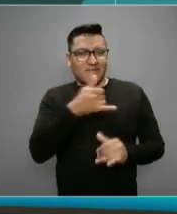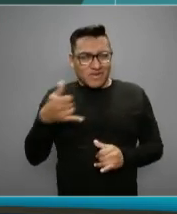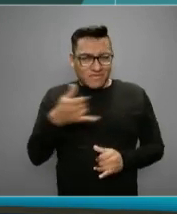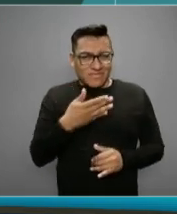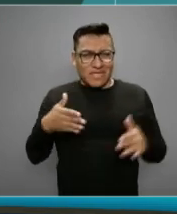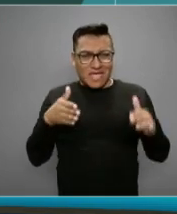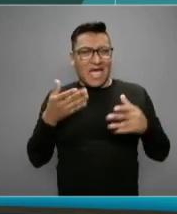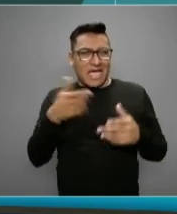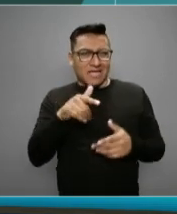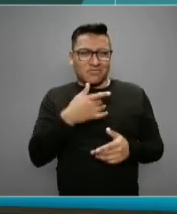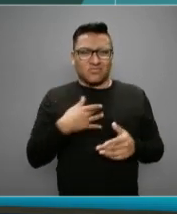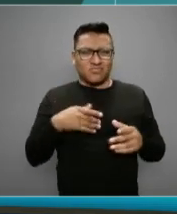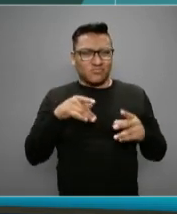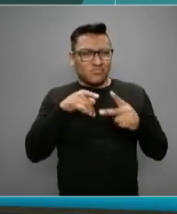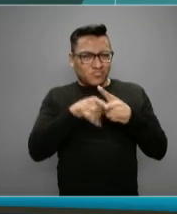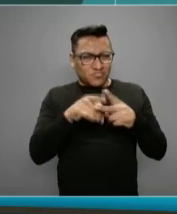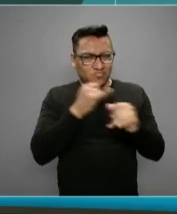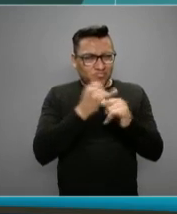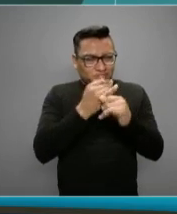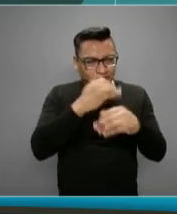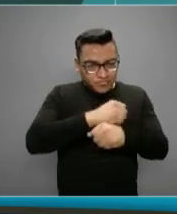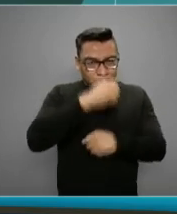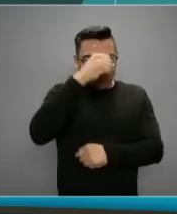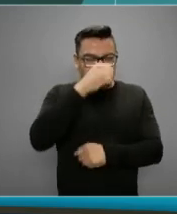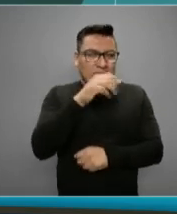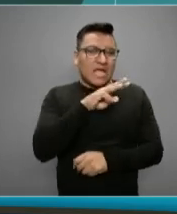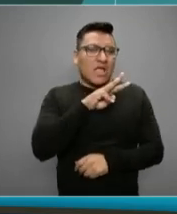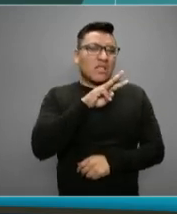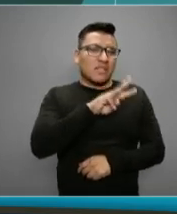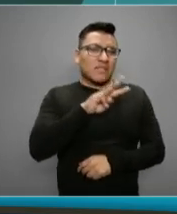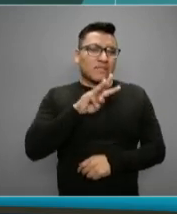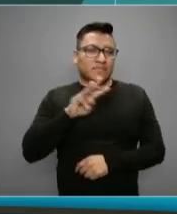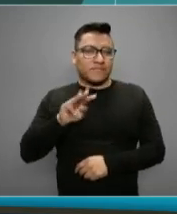puedan abrir en esta época, en